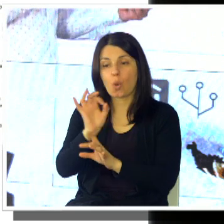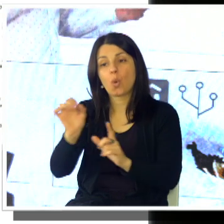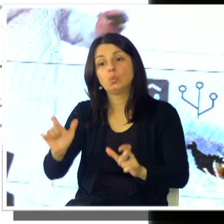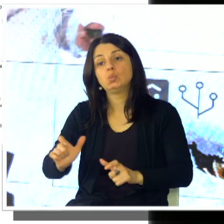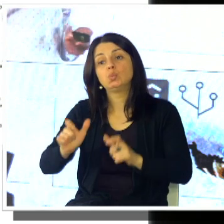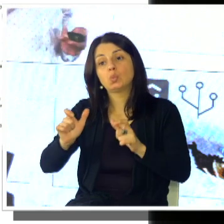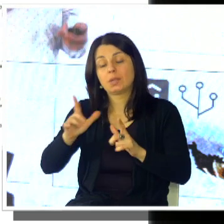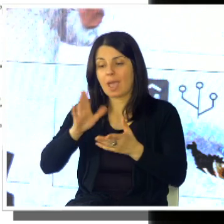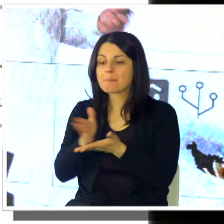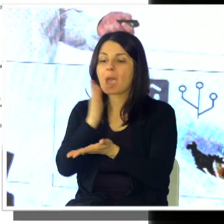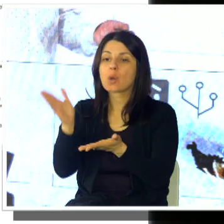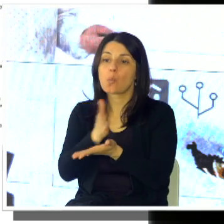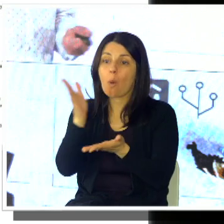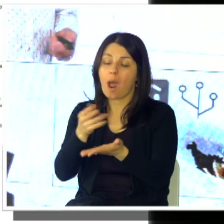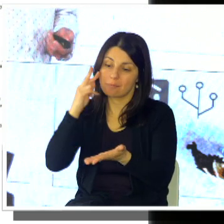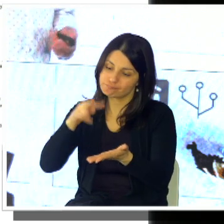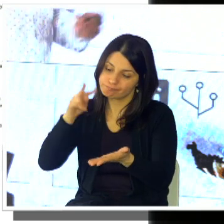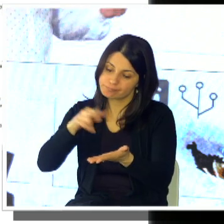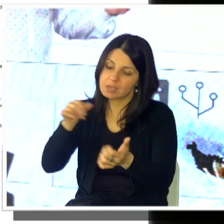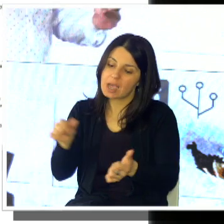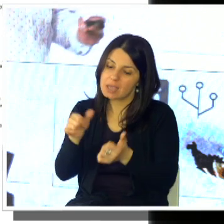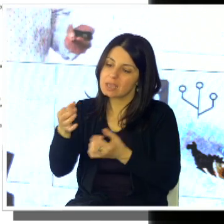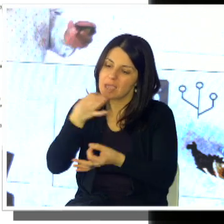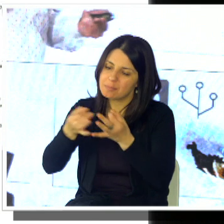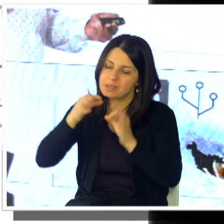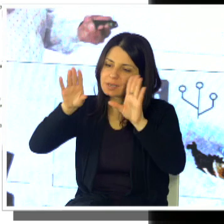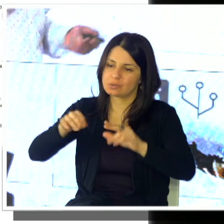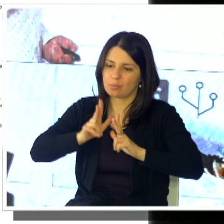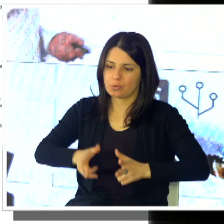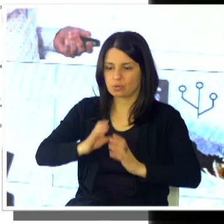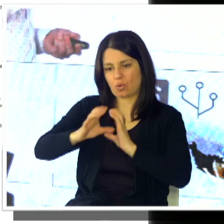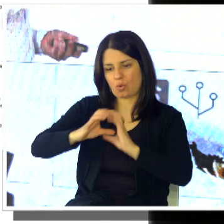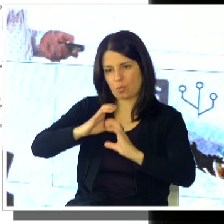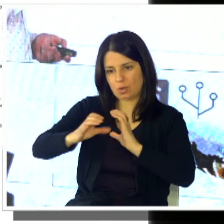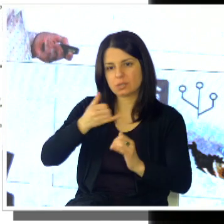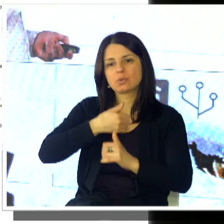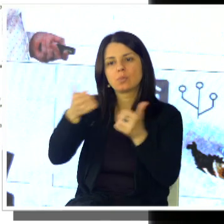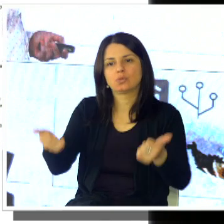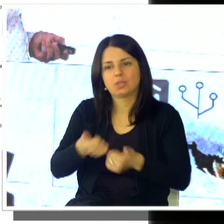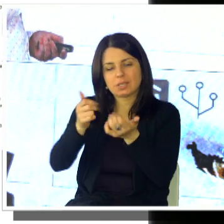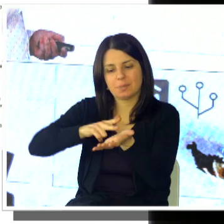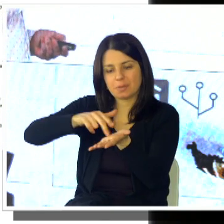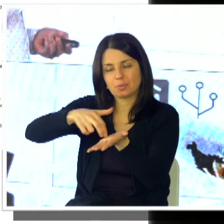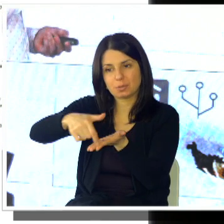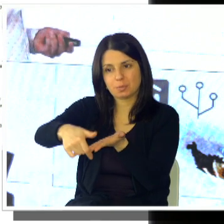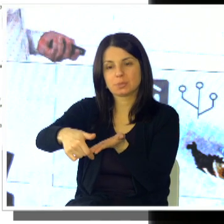tener manuales donde implementamos todo el protocolo de comunicación paso a paso a partir de la especificación. Y hay casos